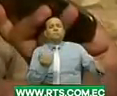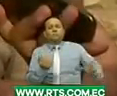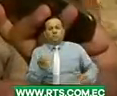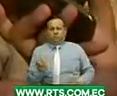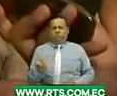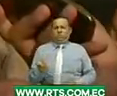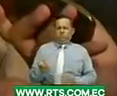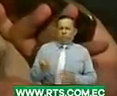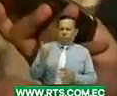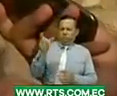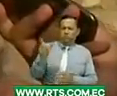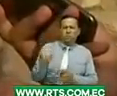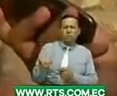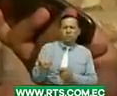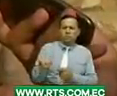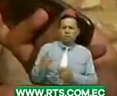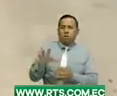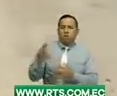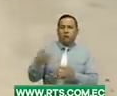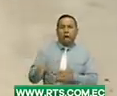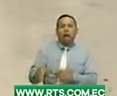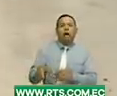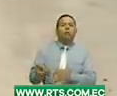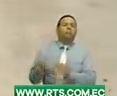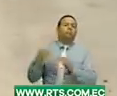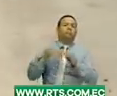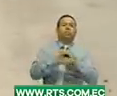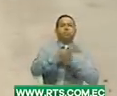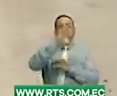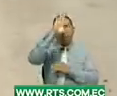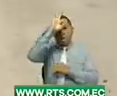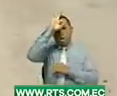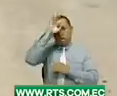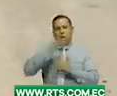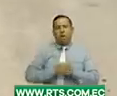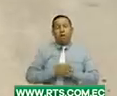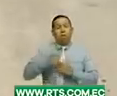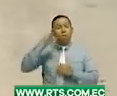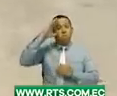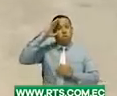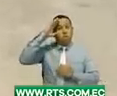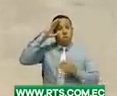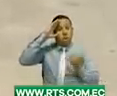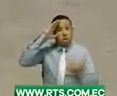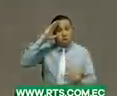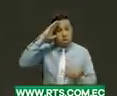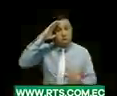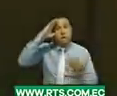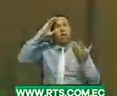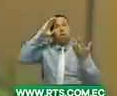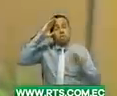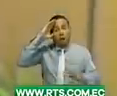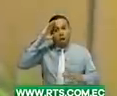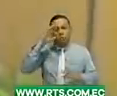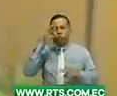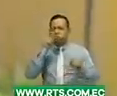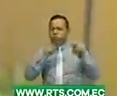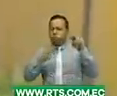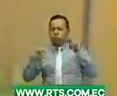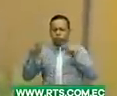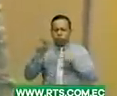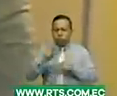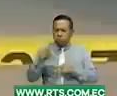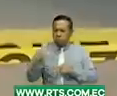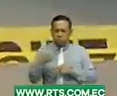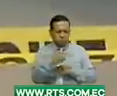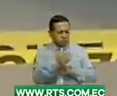persona está grave en el hospital. De ahí que la policía está profundizando las investigaciones para determinar con exactitud las causas